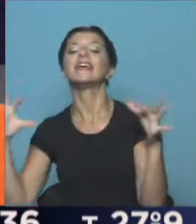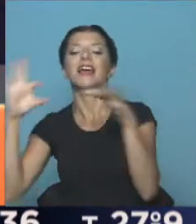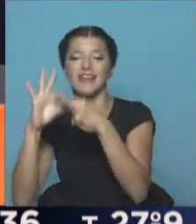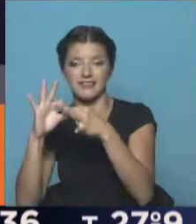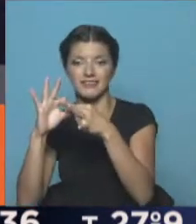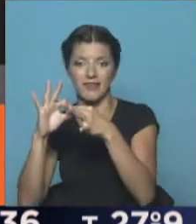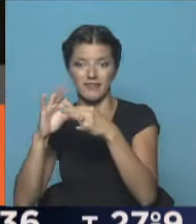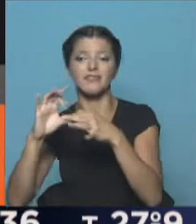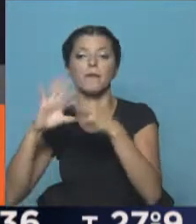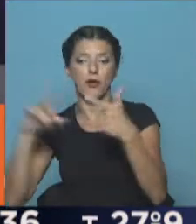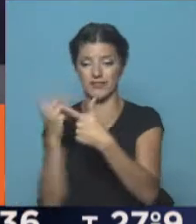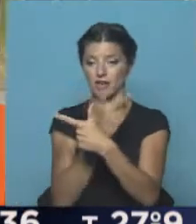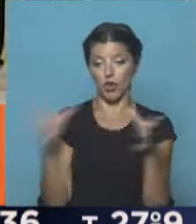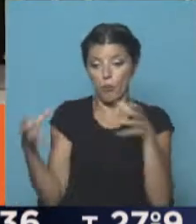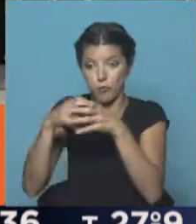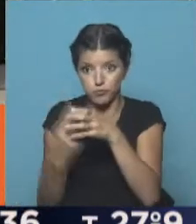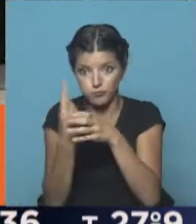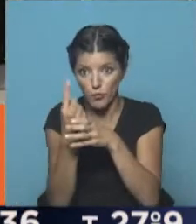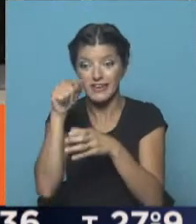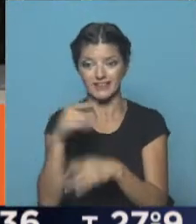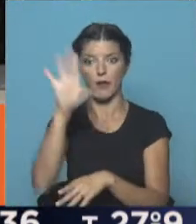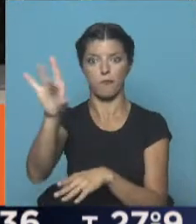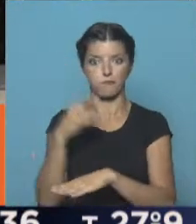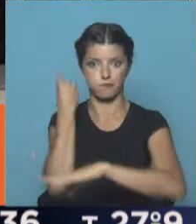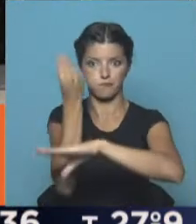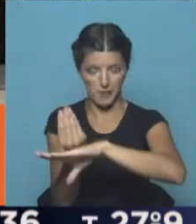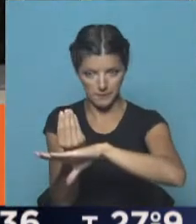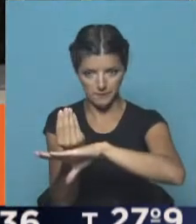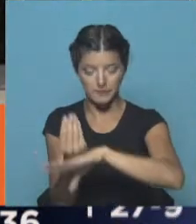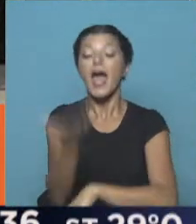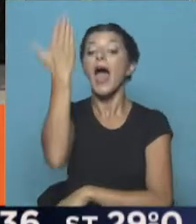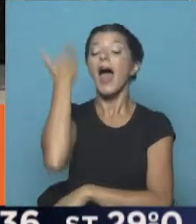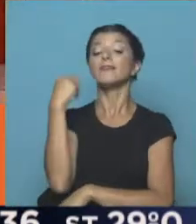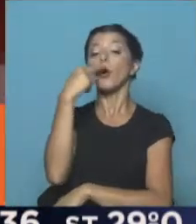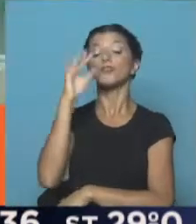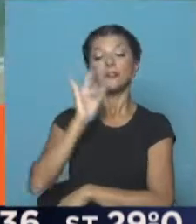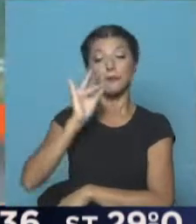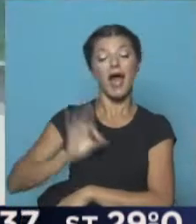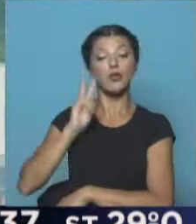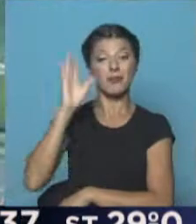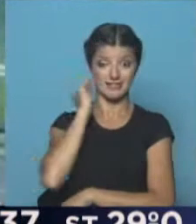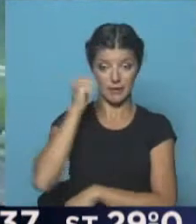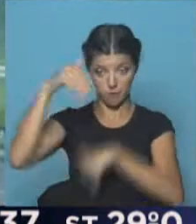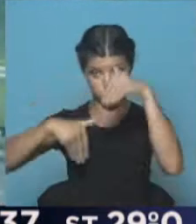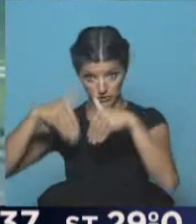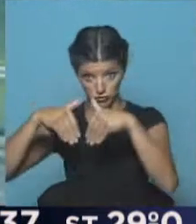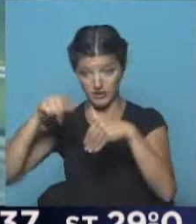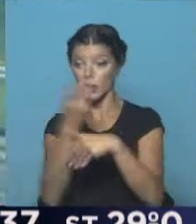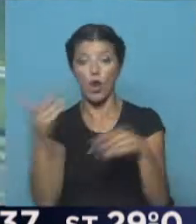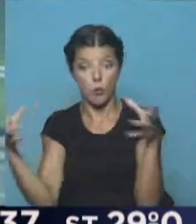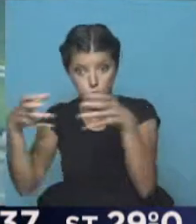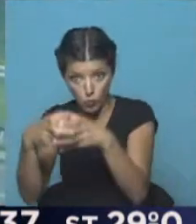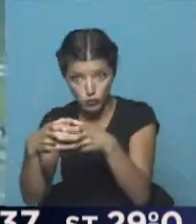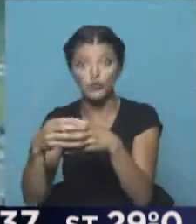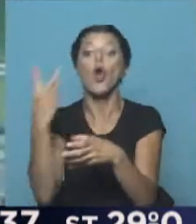democráticos juntos ocupan y luego de las elecciones del 11 de diciembre de 2016 250